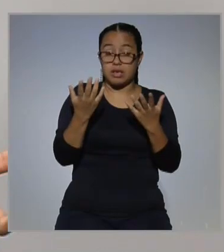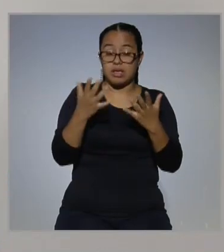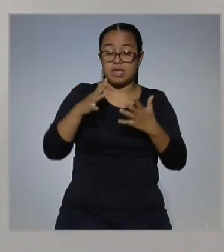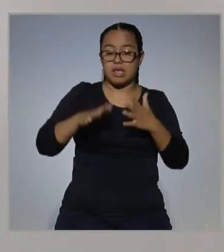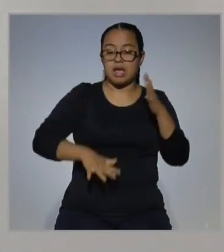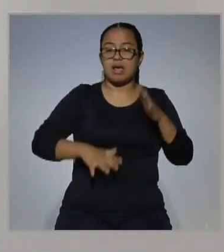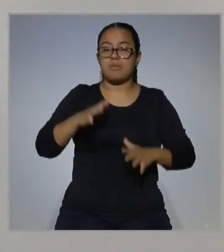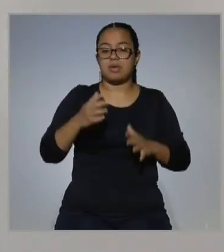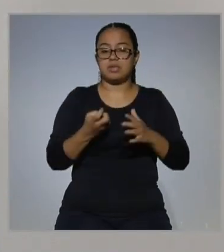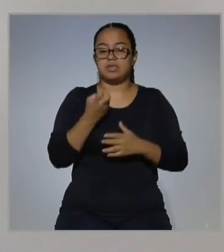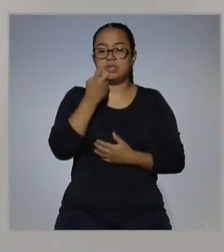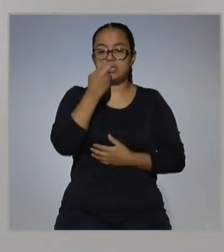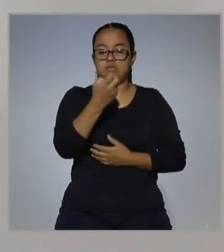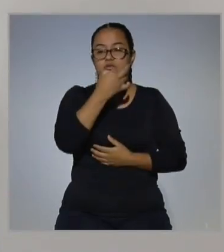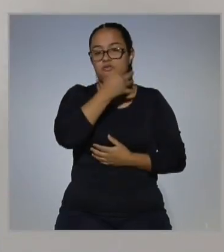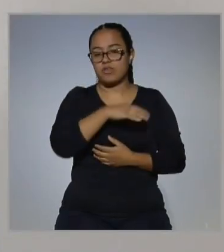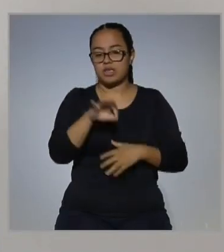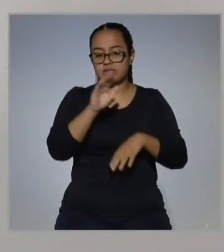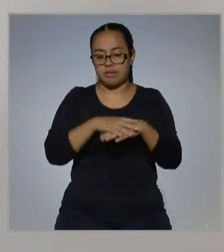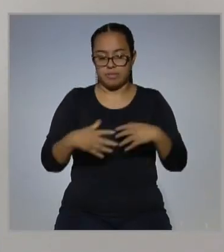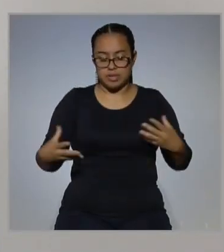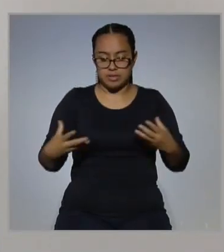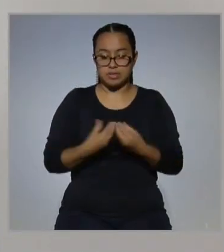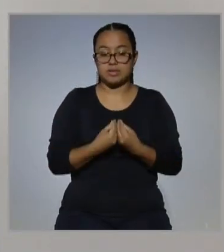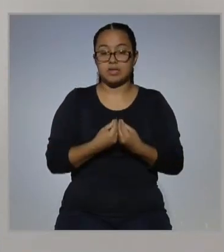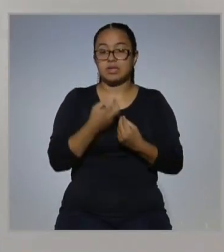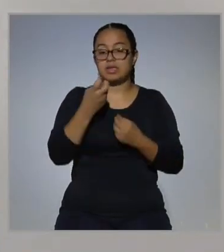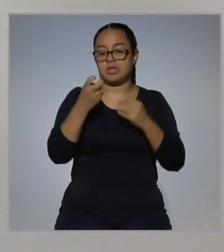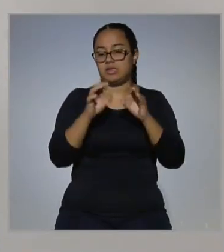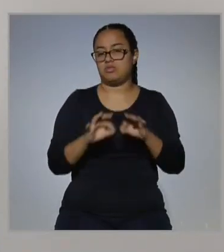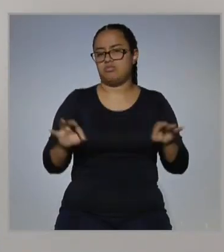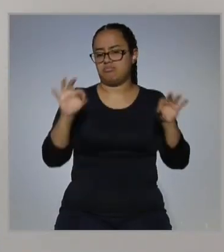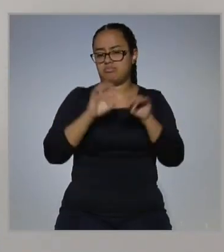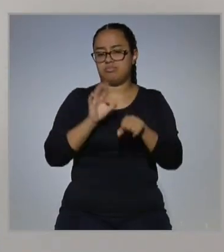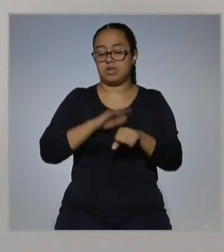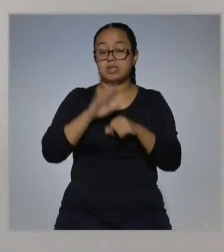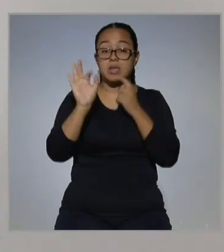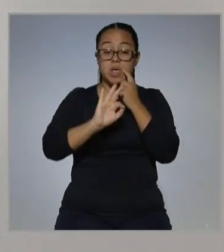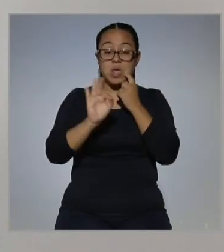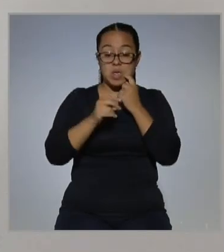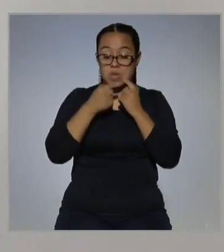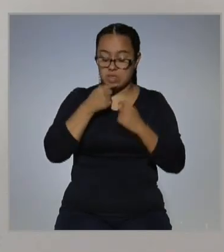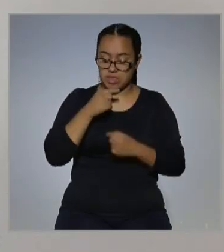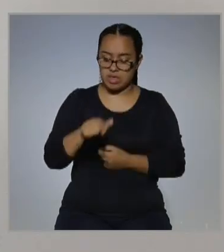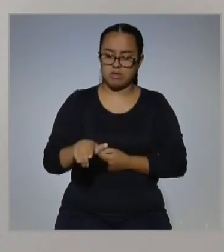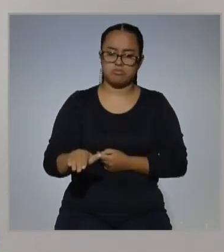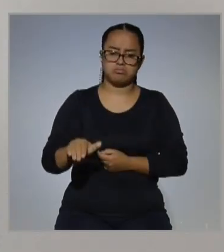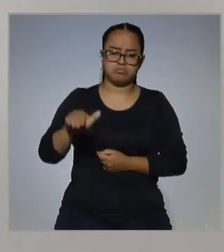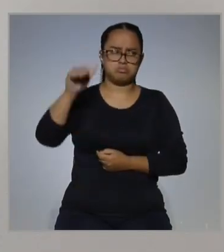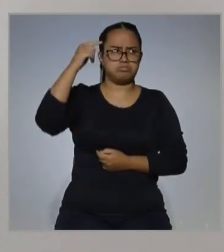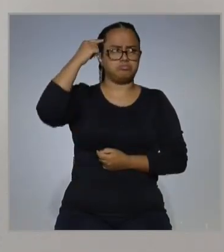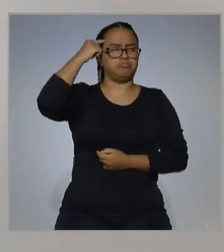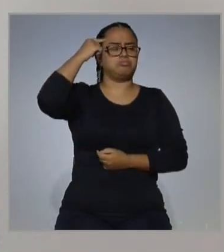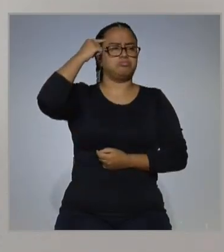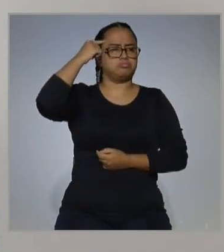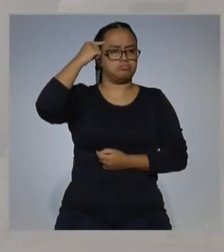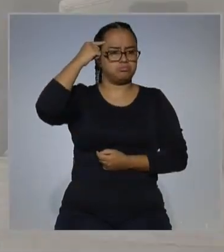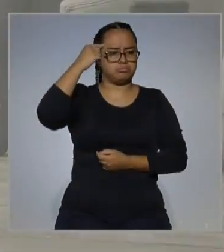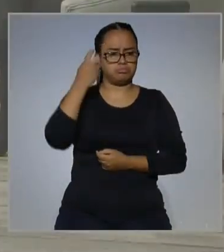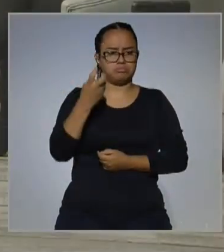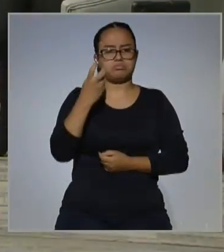que fundamenta toda la fiesta, va a ser lo más importante. Y si estos niños crecen con esa relación de